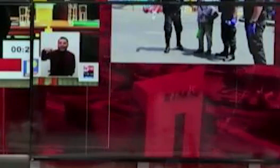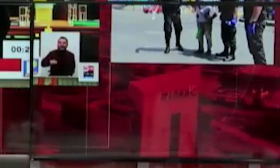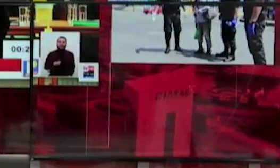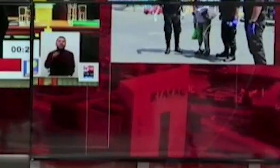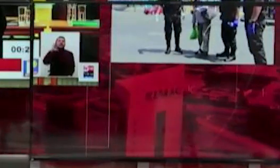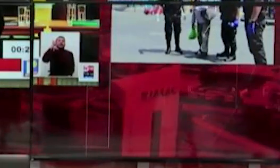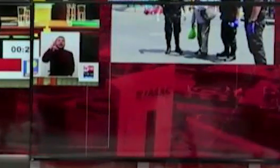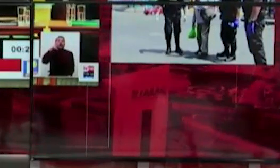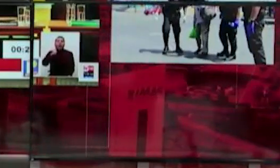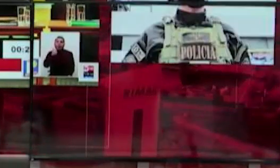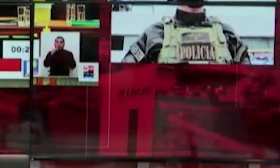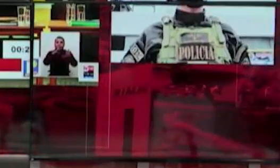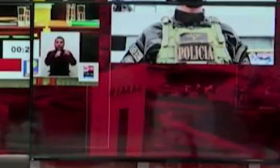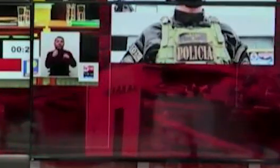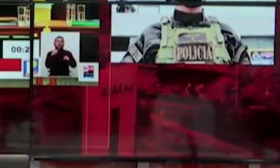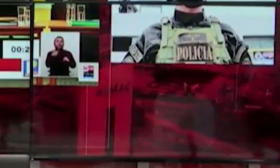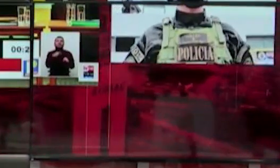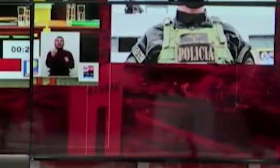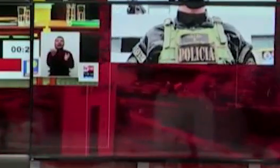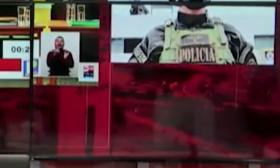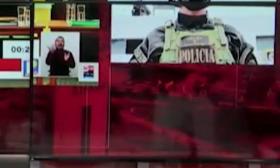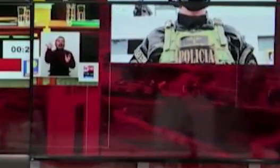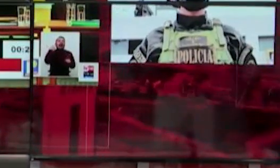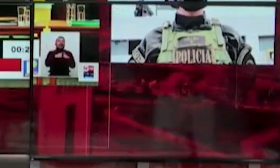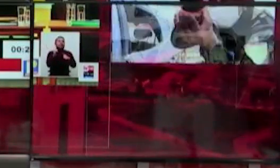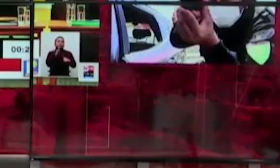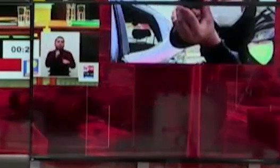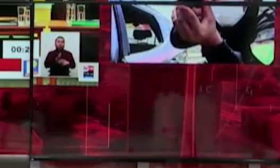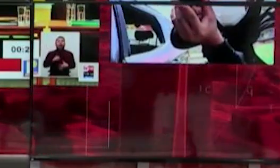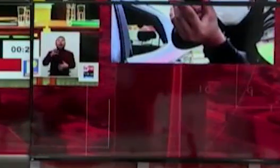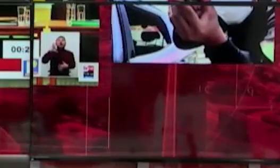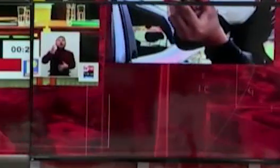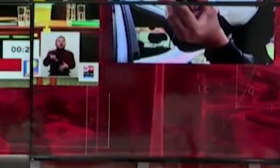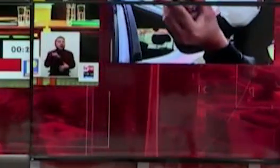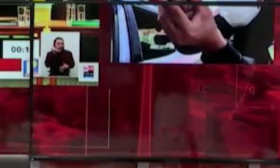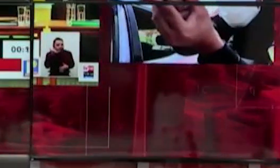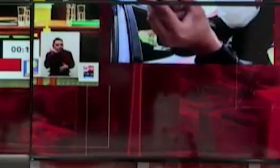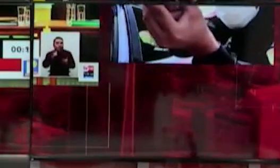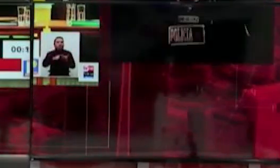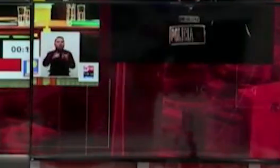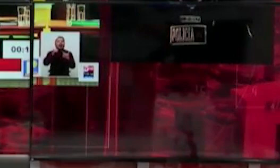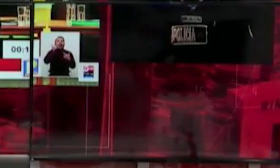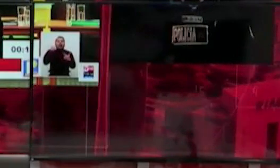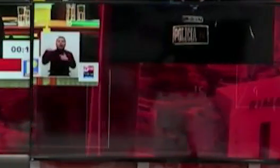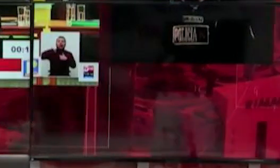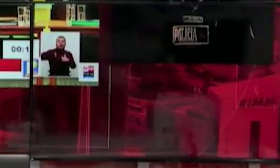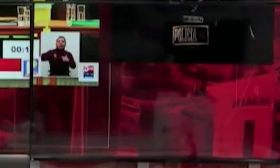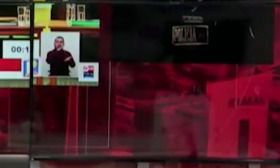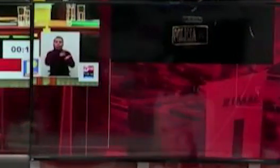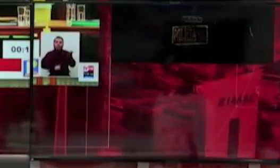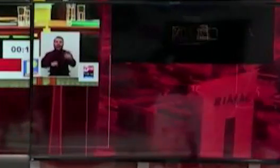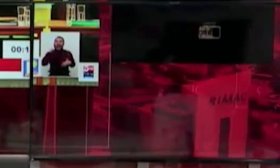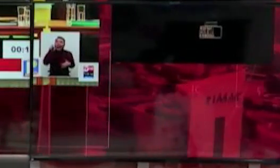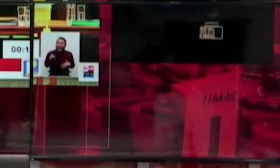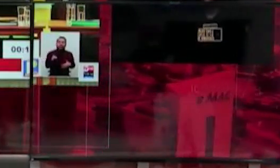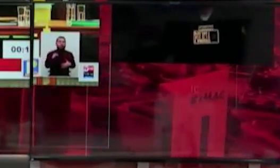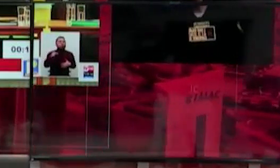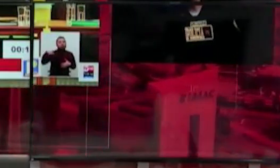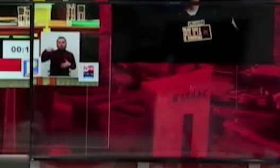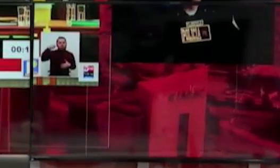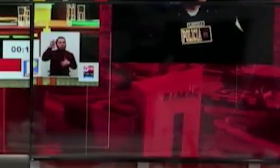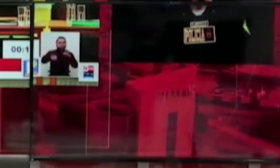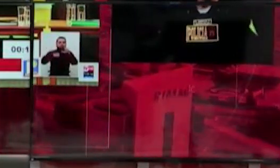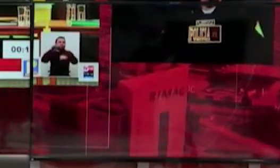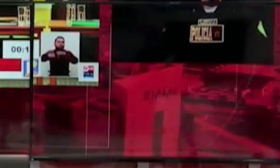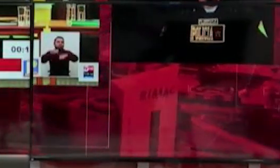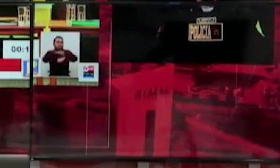dice 200 presos al día. En fin, ese tipo de cosas pueden tener un cierto impacto, pero no son los decisivos. Un debate